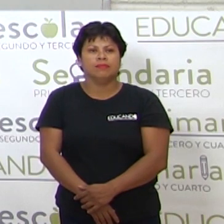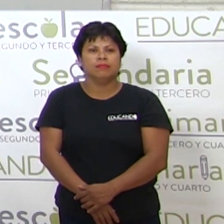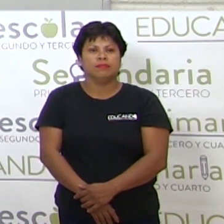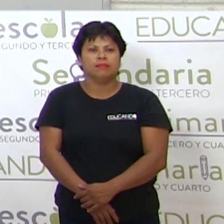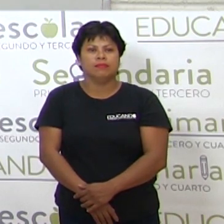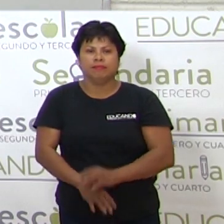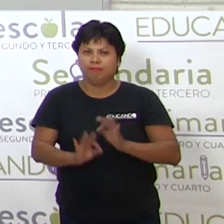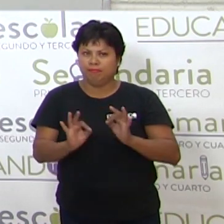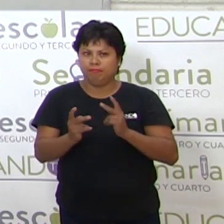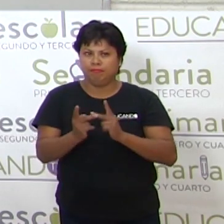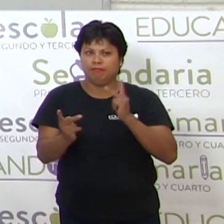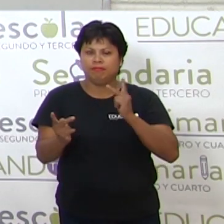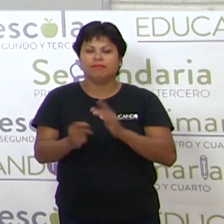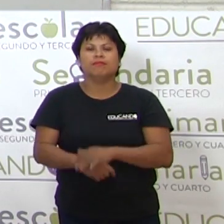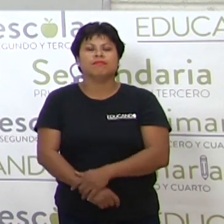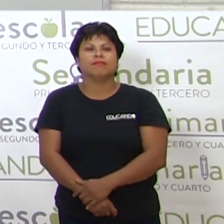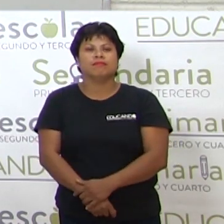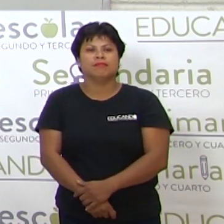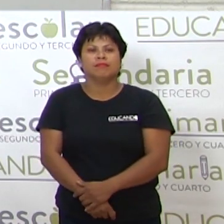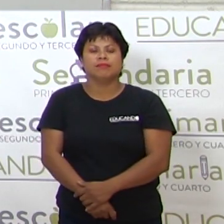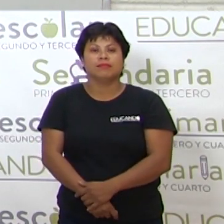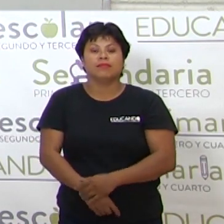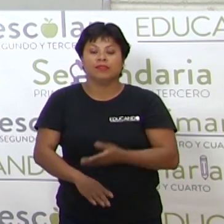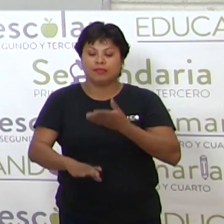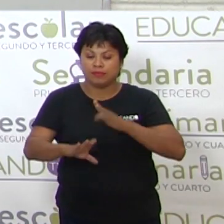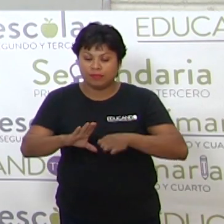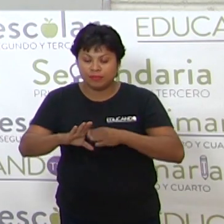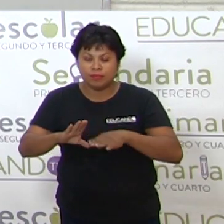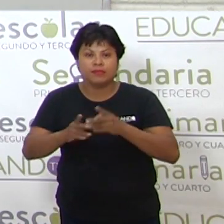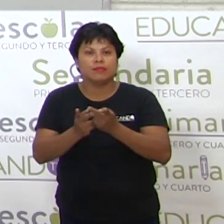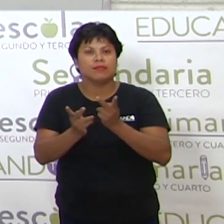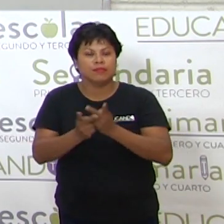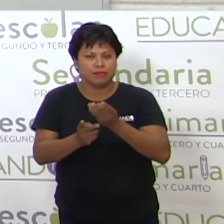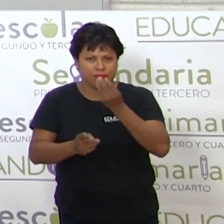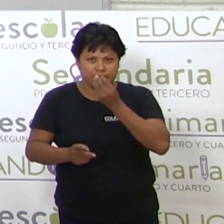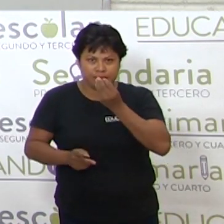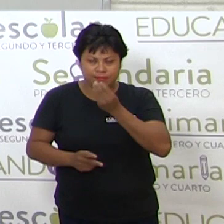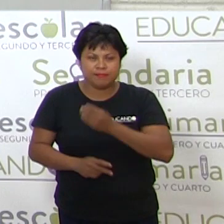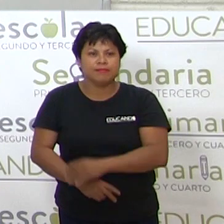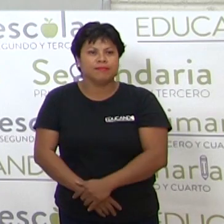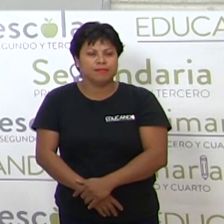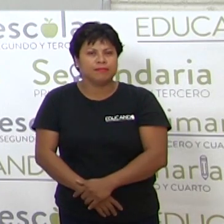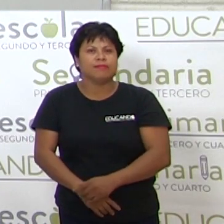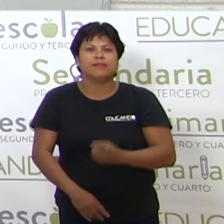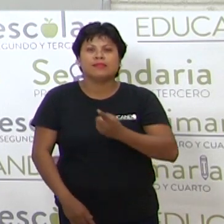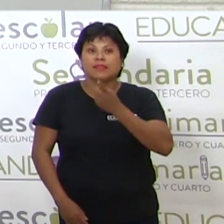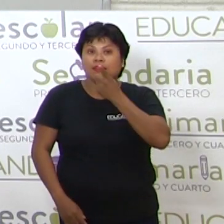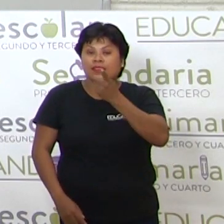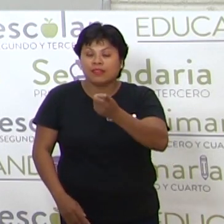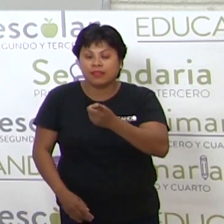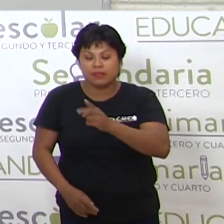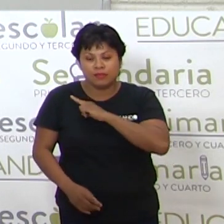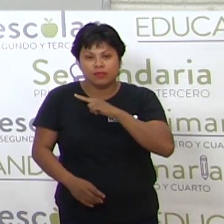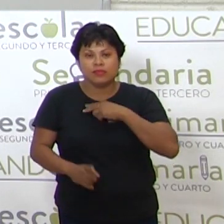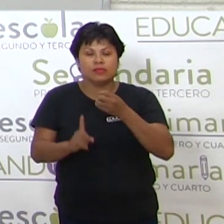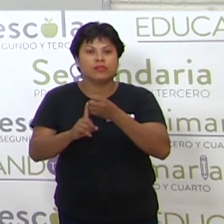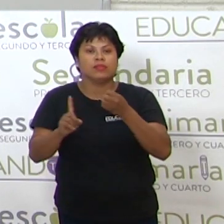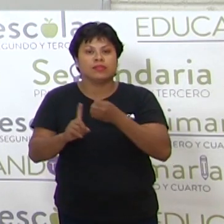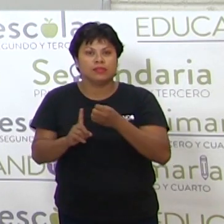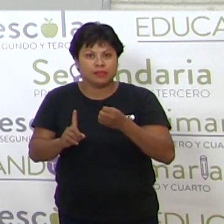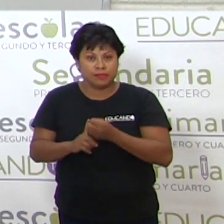perfecto lave los trastes de la comida que dice nuestra oración